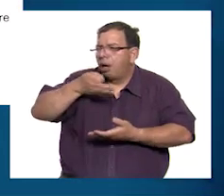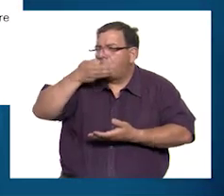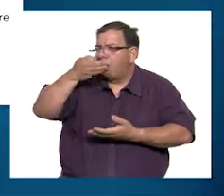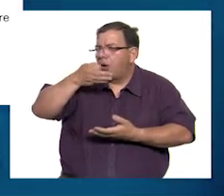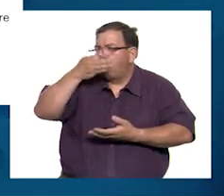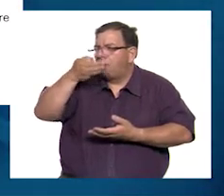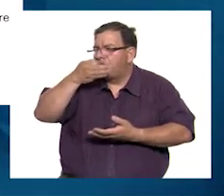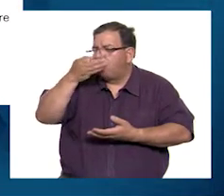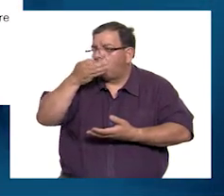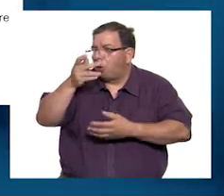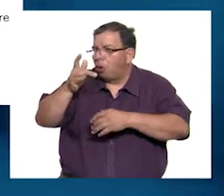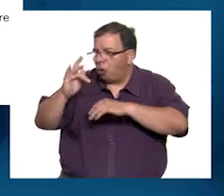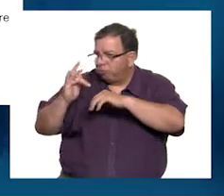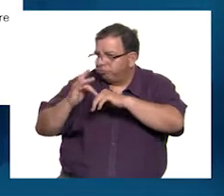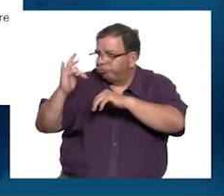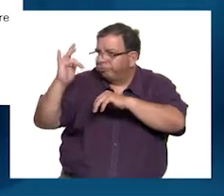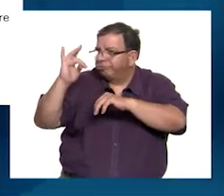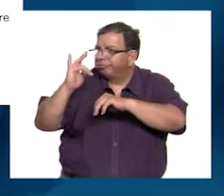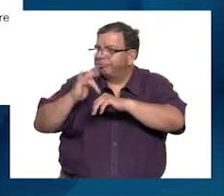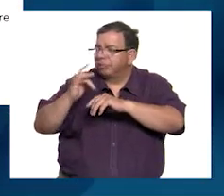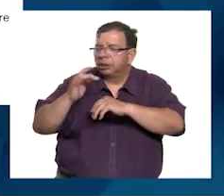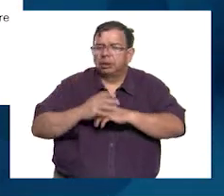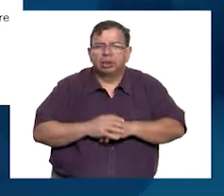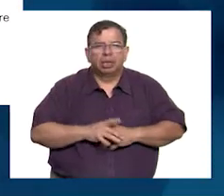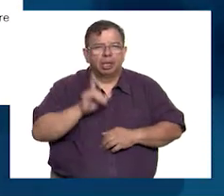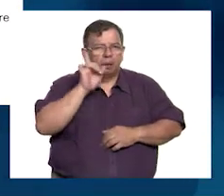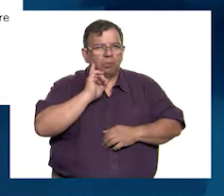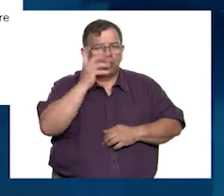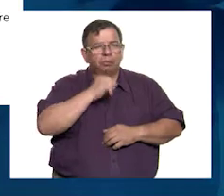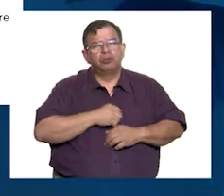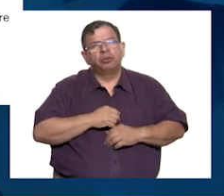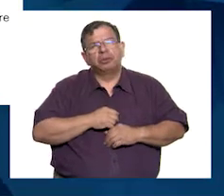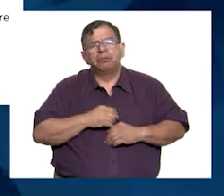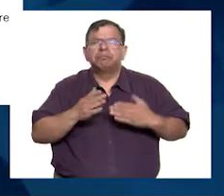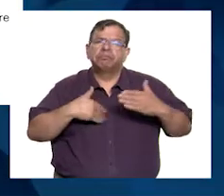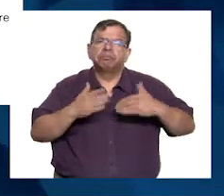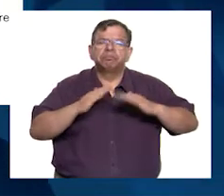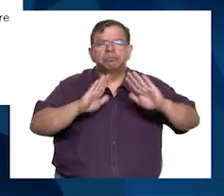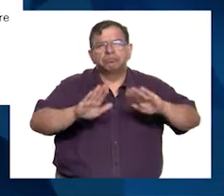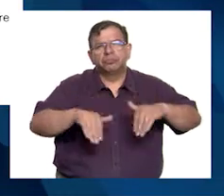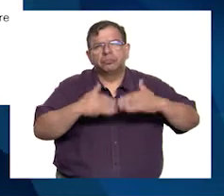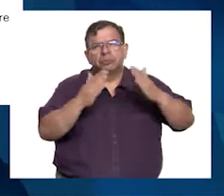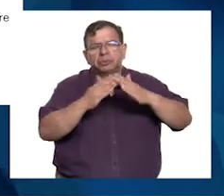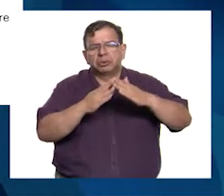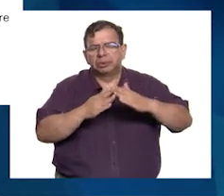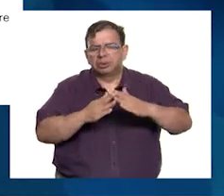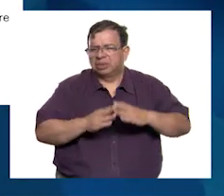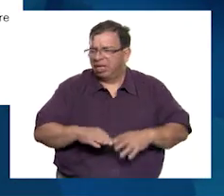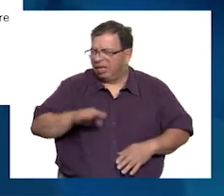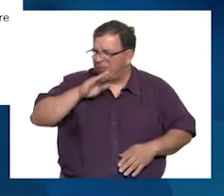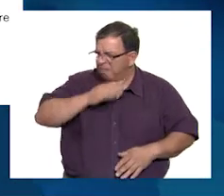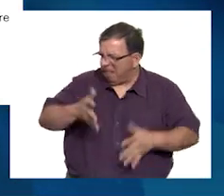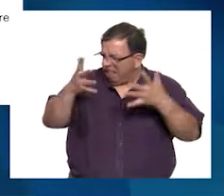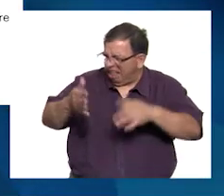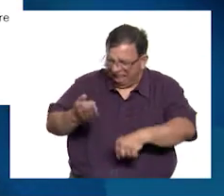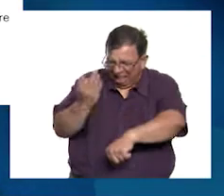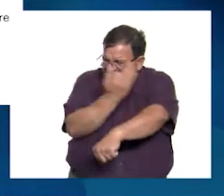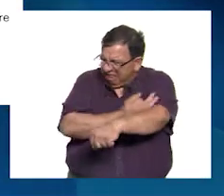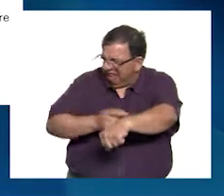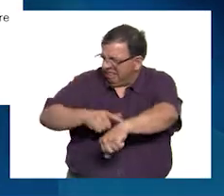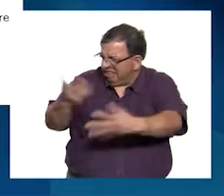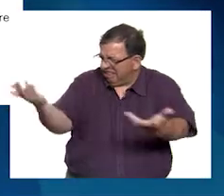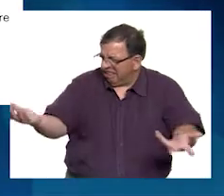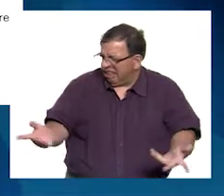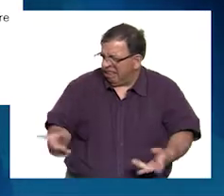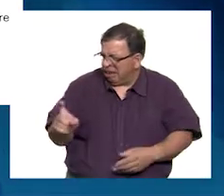una piedra preciosa». Cuando la hermosa joven llegó a su casa, su madre la regañó por volver tan tarde de la fuente.